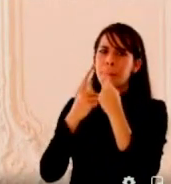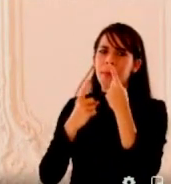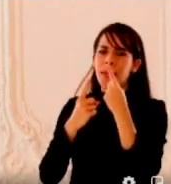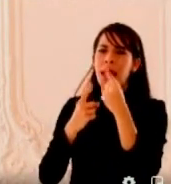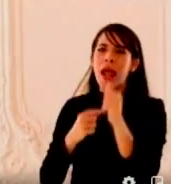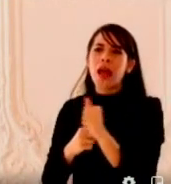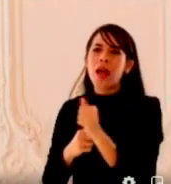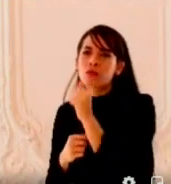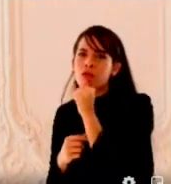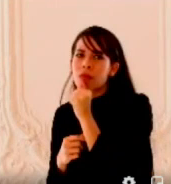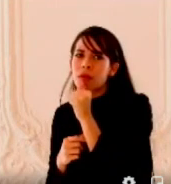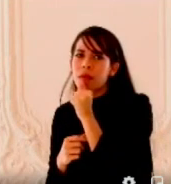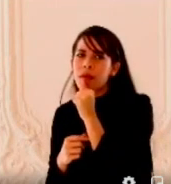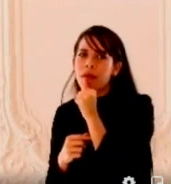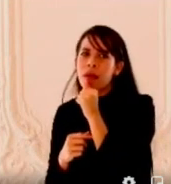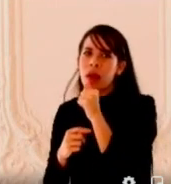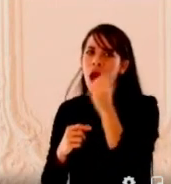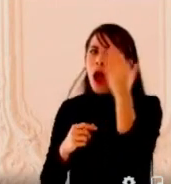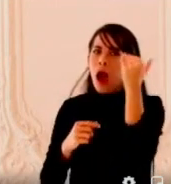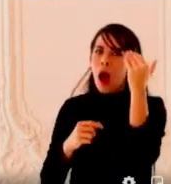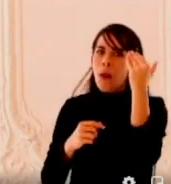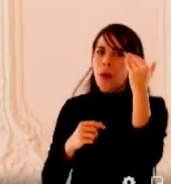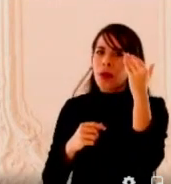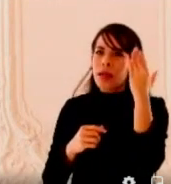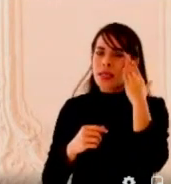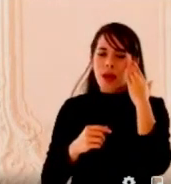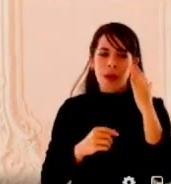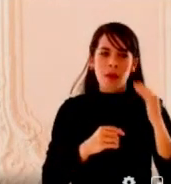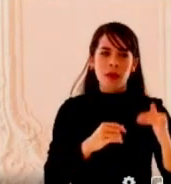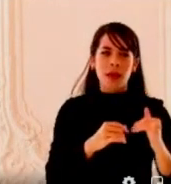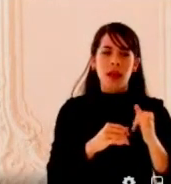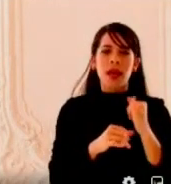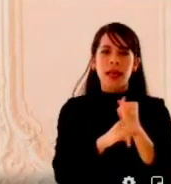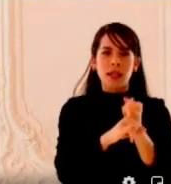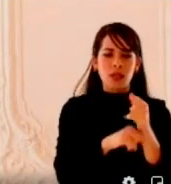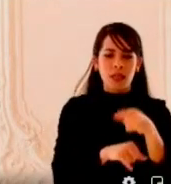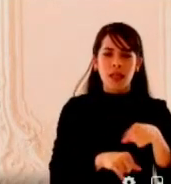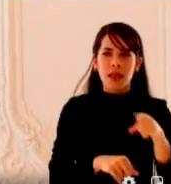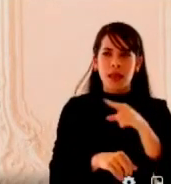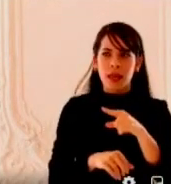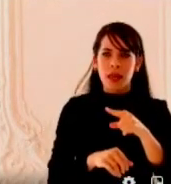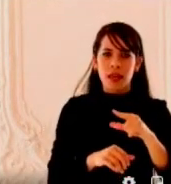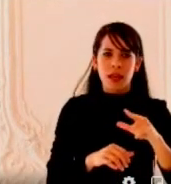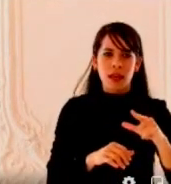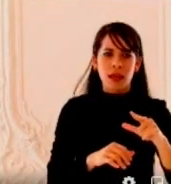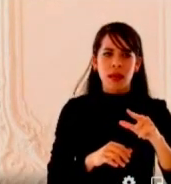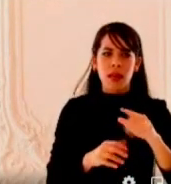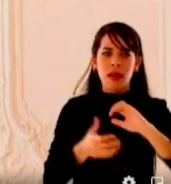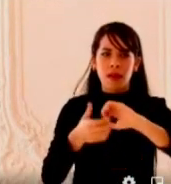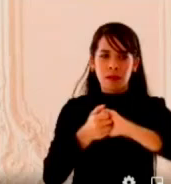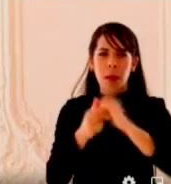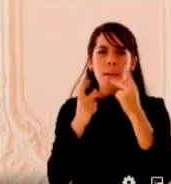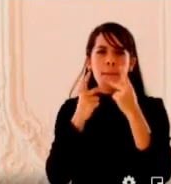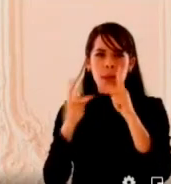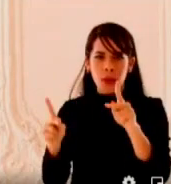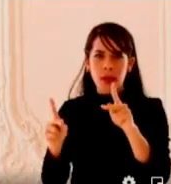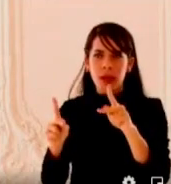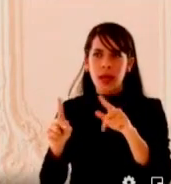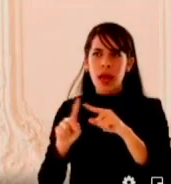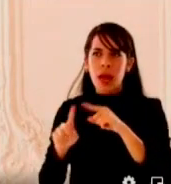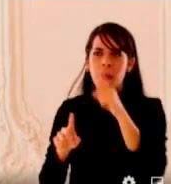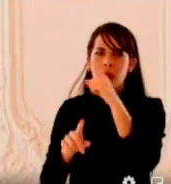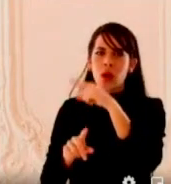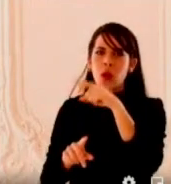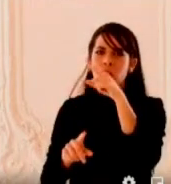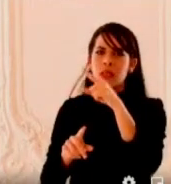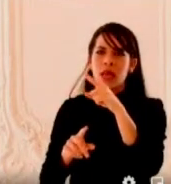público-privadas? Porque varias de estas instituciones tienen o han privatizado algunos servicios. ¿Será una cosa que ustedes usted